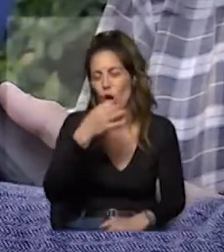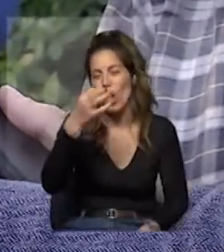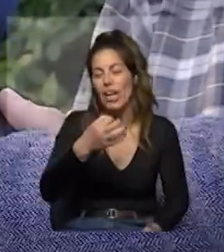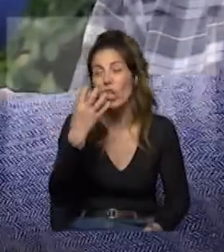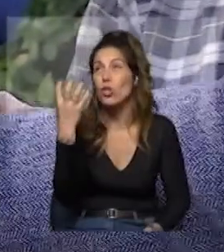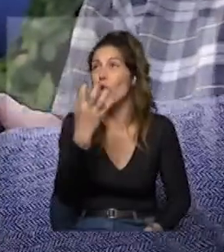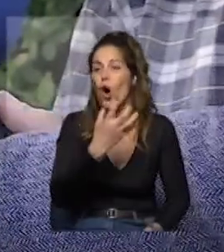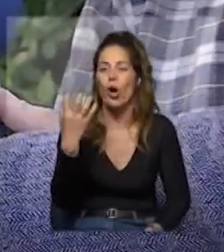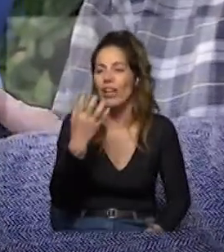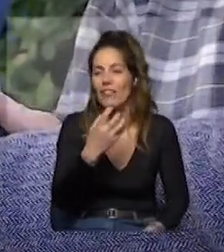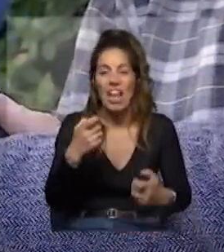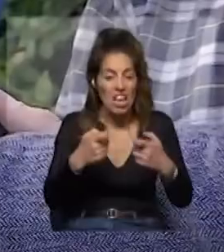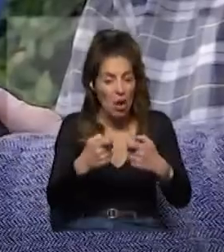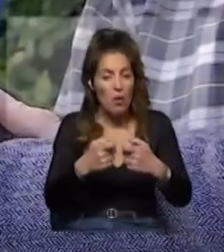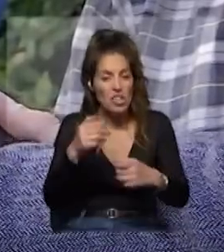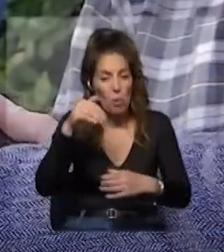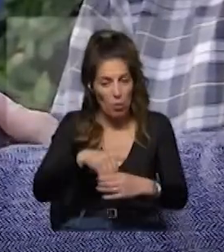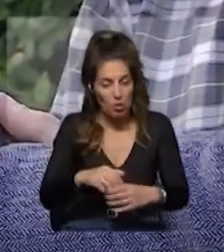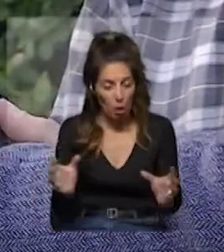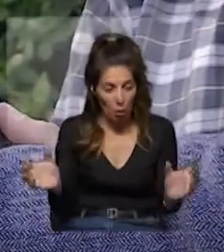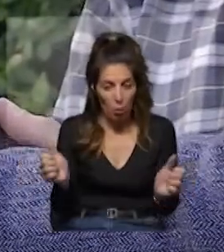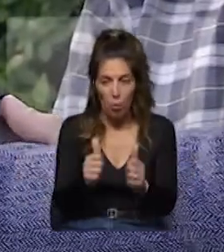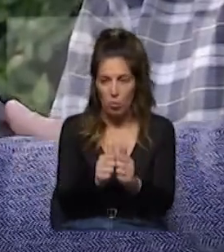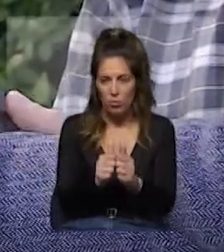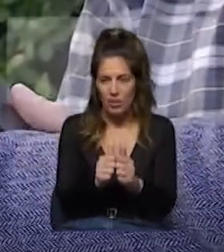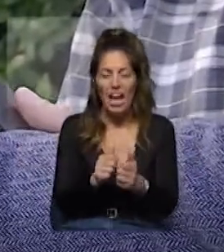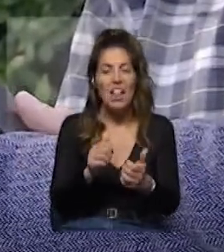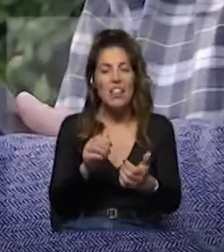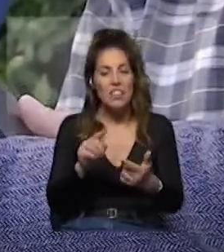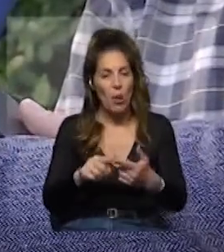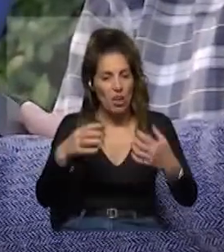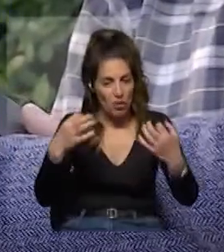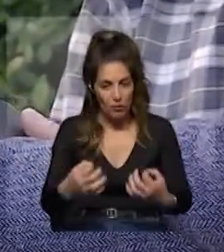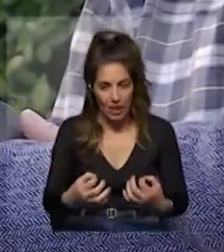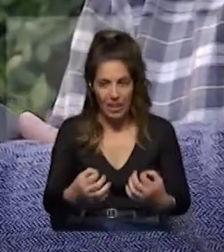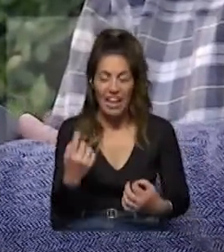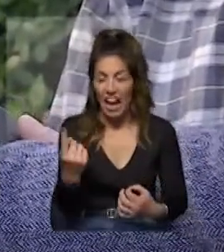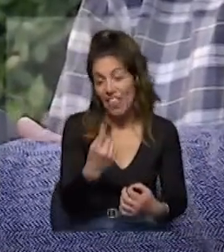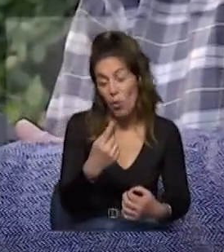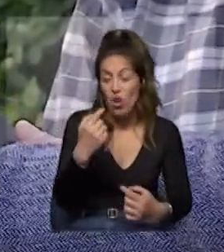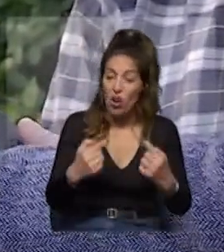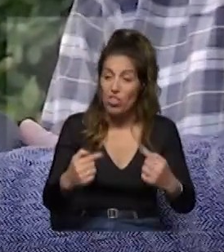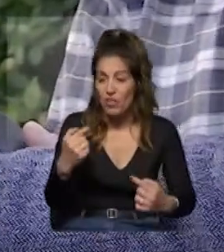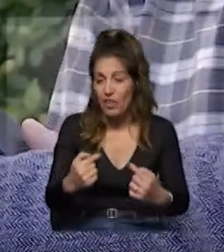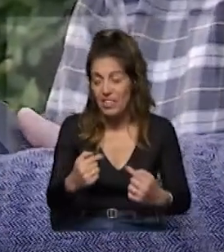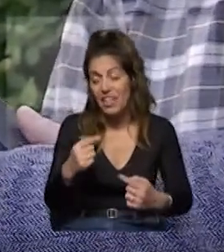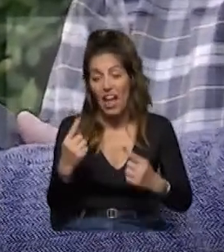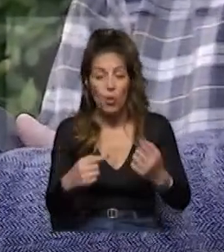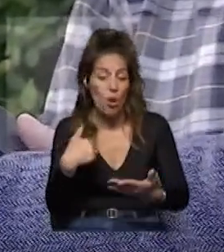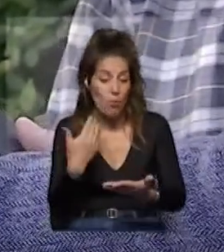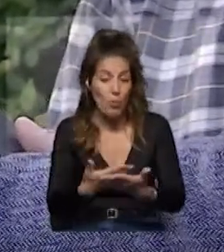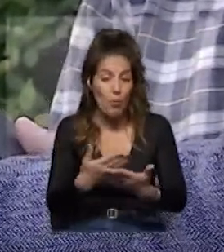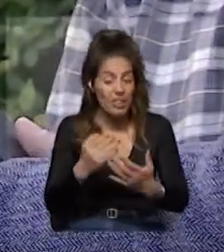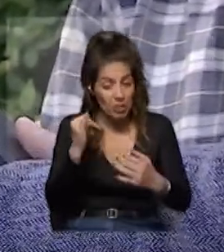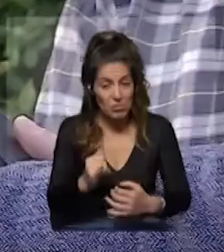catastróficos y la coalición termina votando Toda junta de acuerdo como debe ser cada uno con matices cada uno con propuestas como